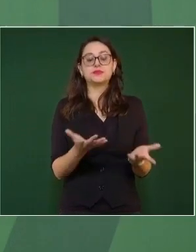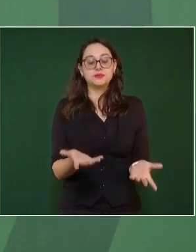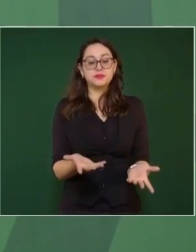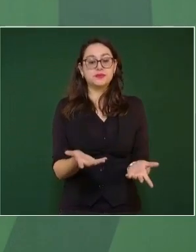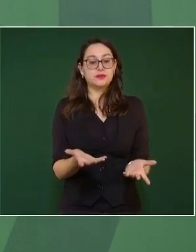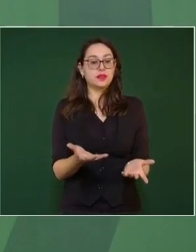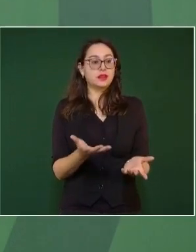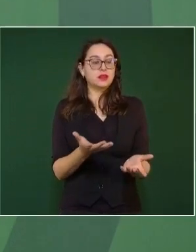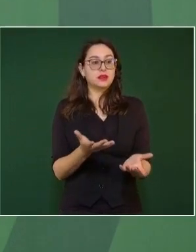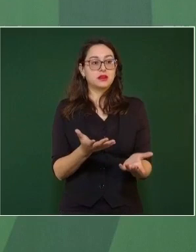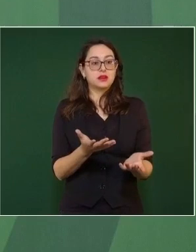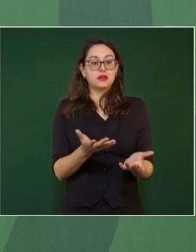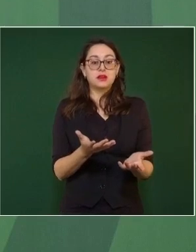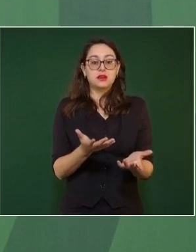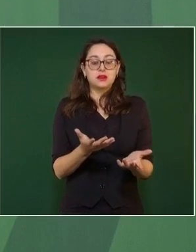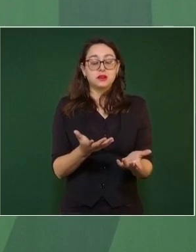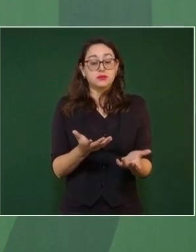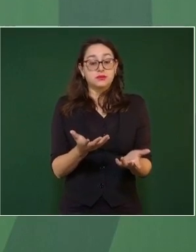apoyar a